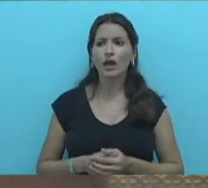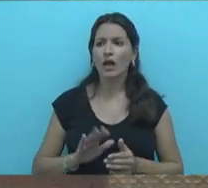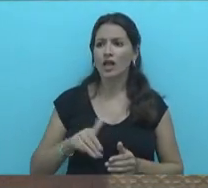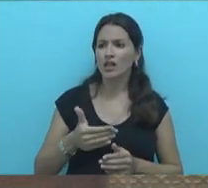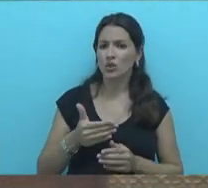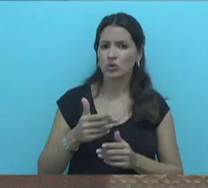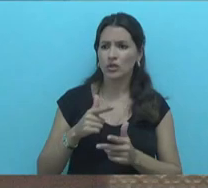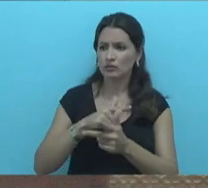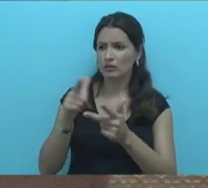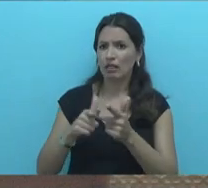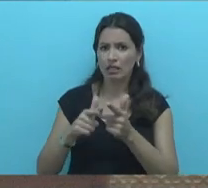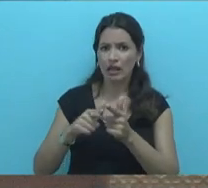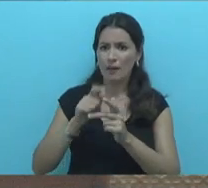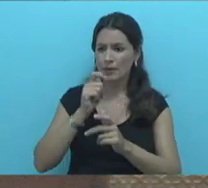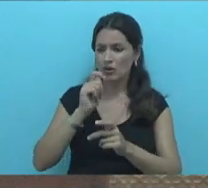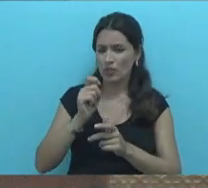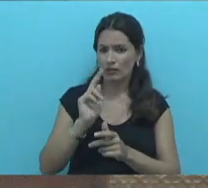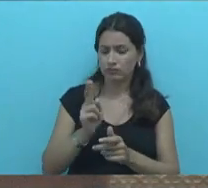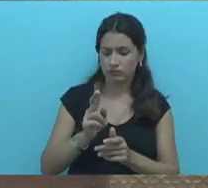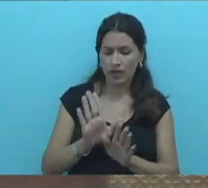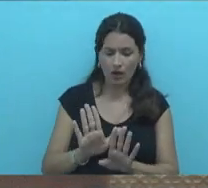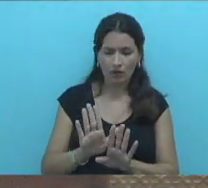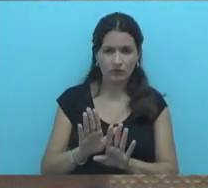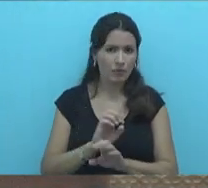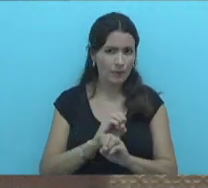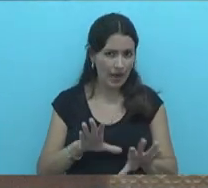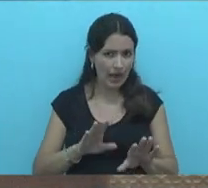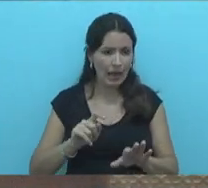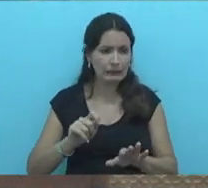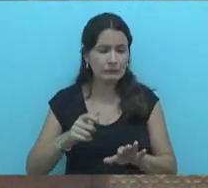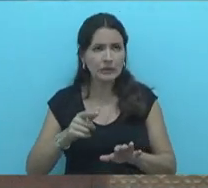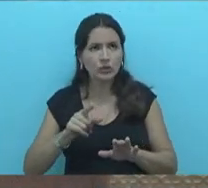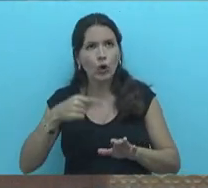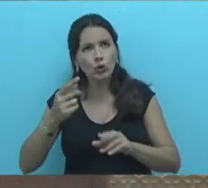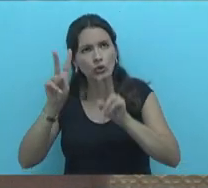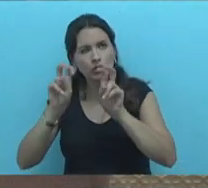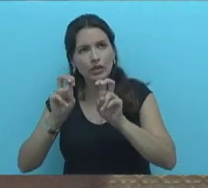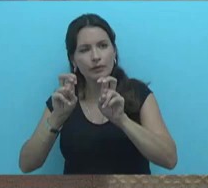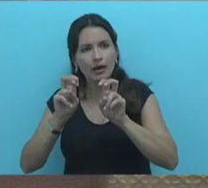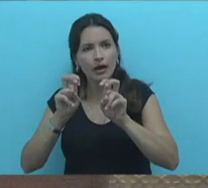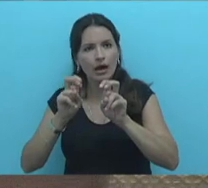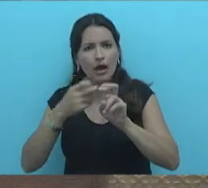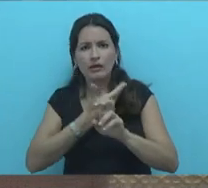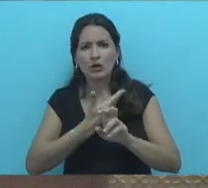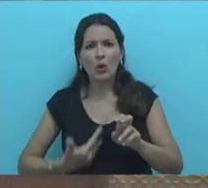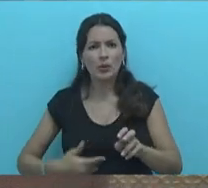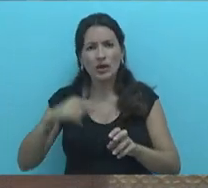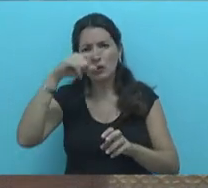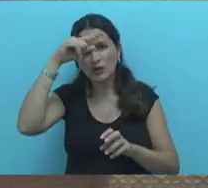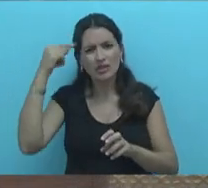La intromisión política del Gobierno Nacional sobre la difusión de información. Eso nos parece que va